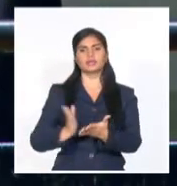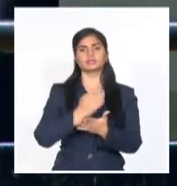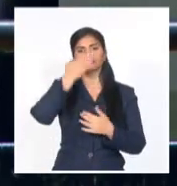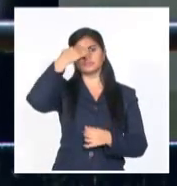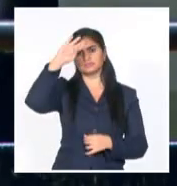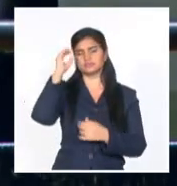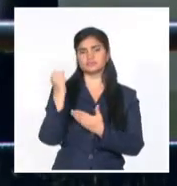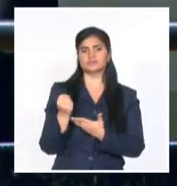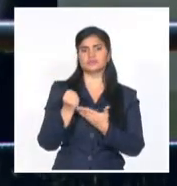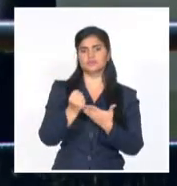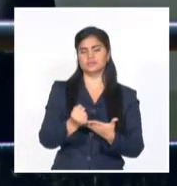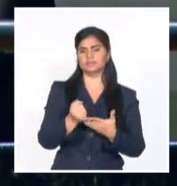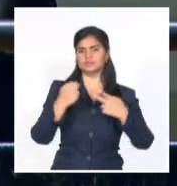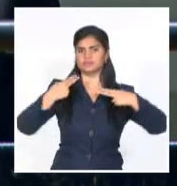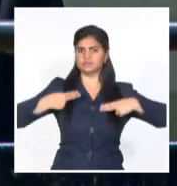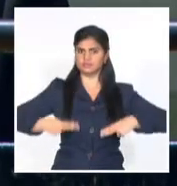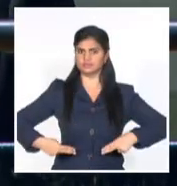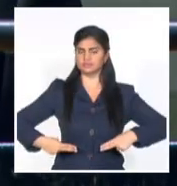humanitario temporal?